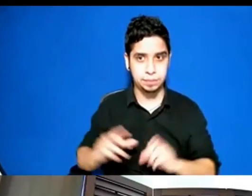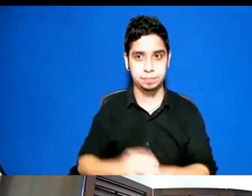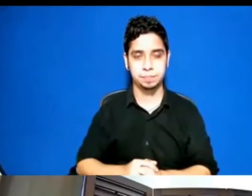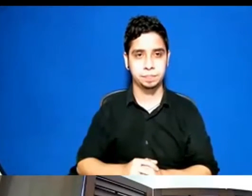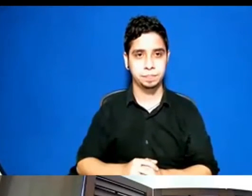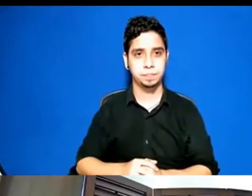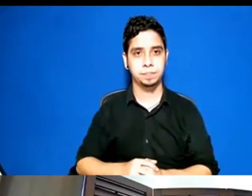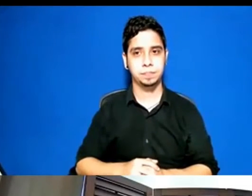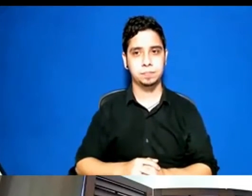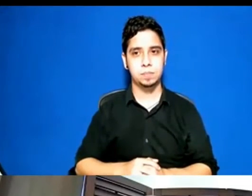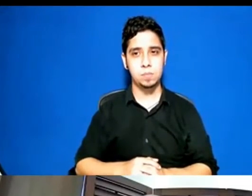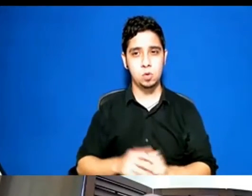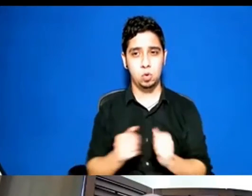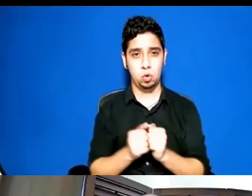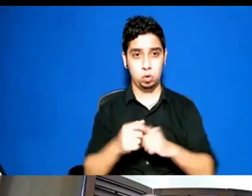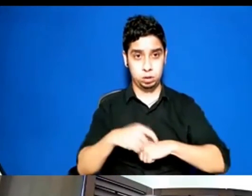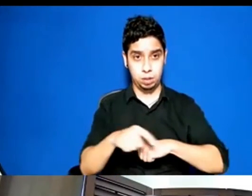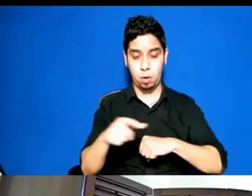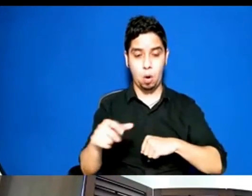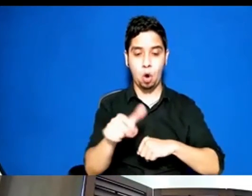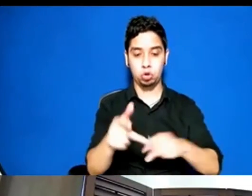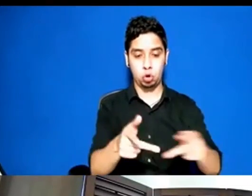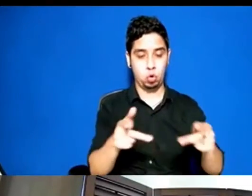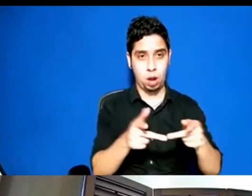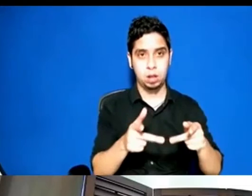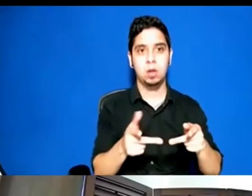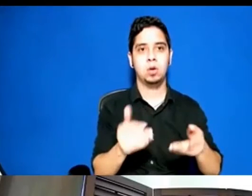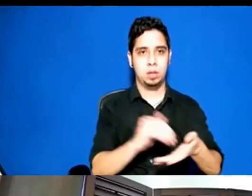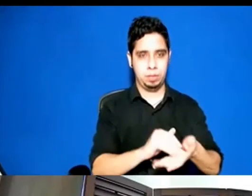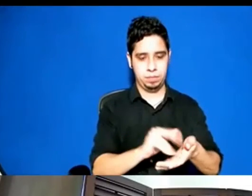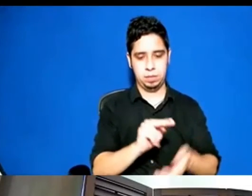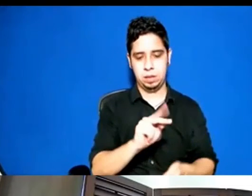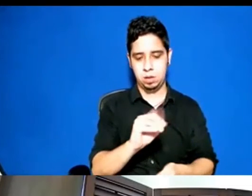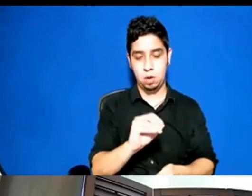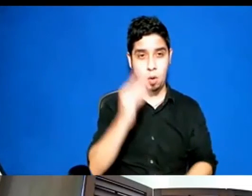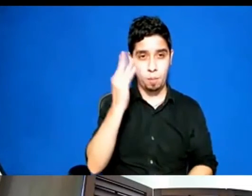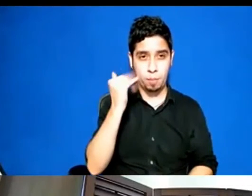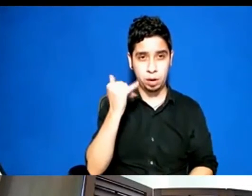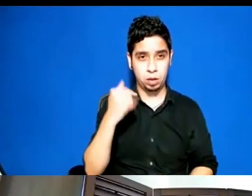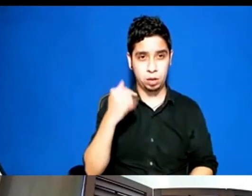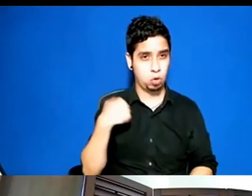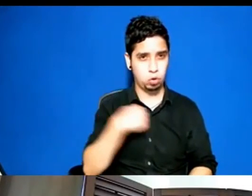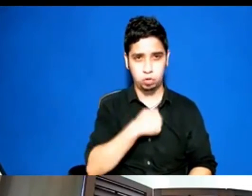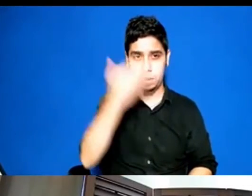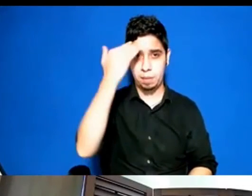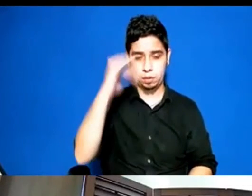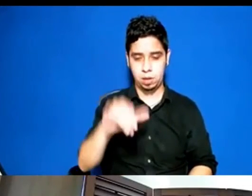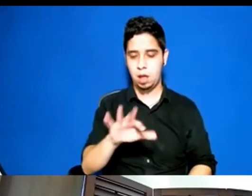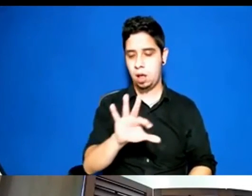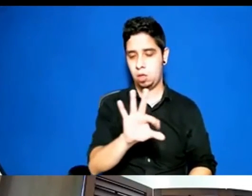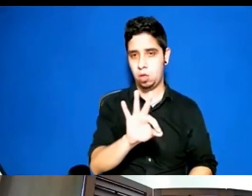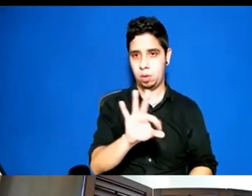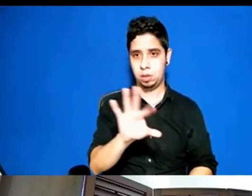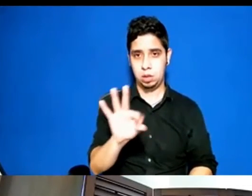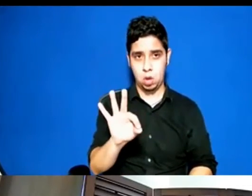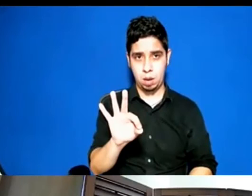nuevo. Y nos deja otro nido. ¿Por qué sabemos eso? Porque el 99% de las tinglares estamos ahí